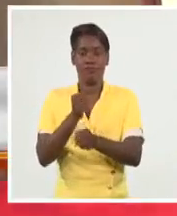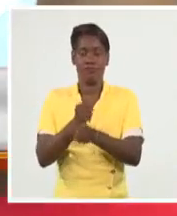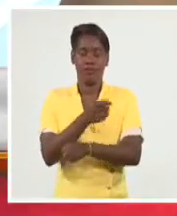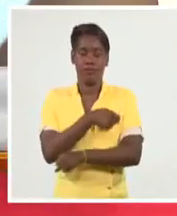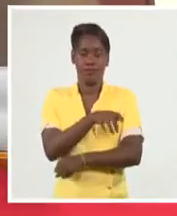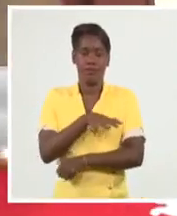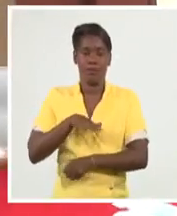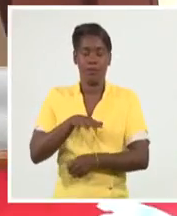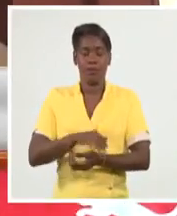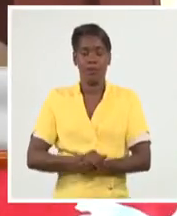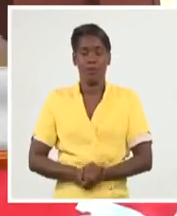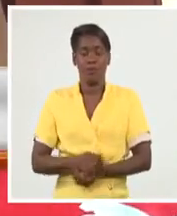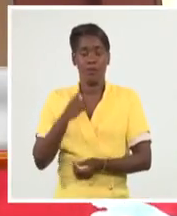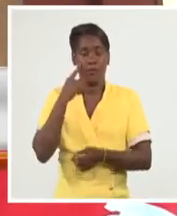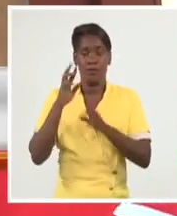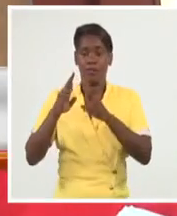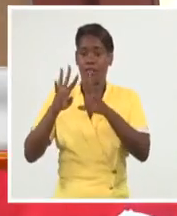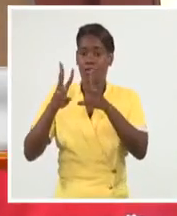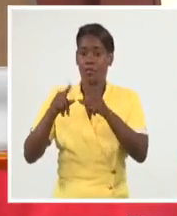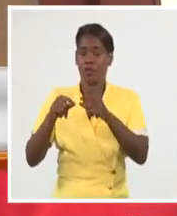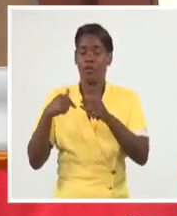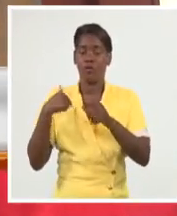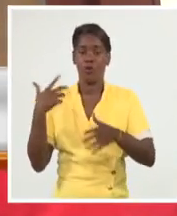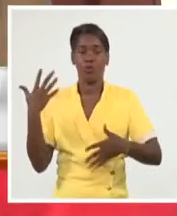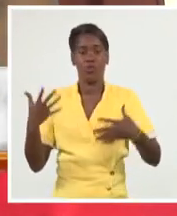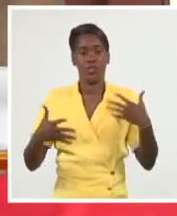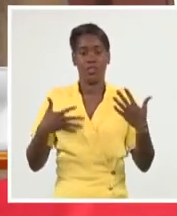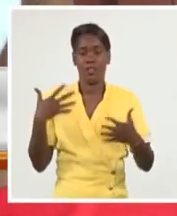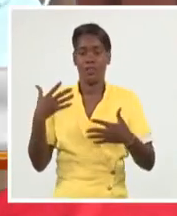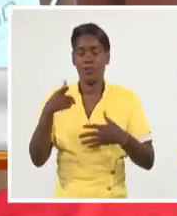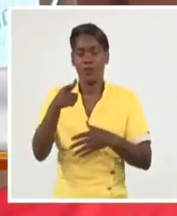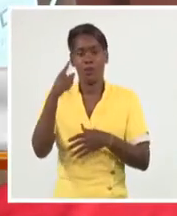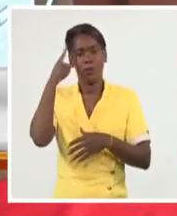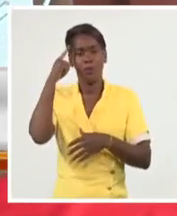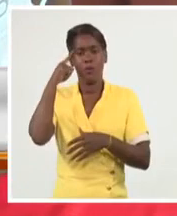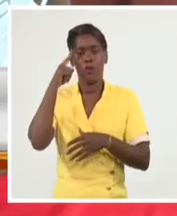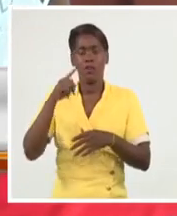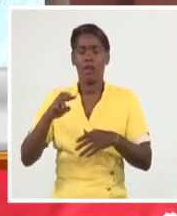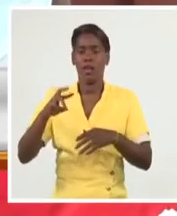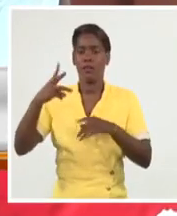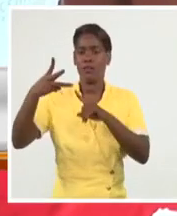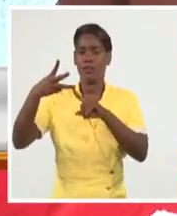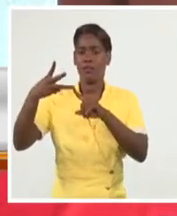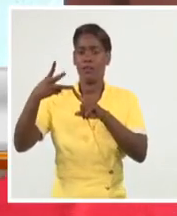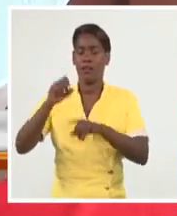del pueblo, y aquí estamos. ¿Habrá una tercera medalla de oro olímpica de Arlen?